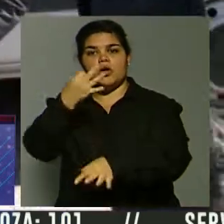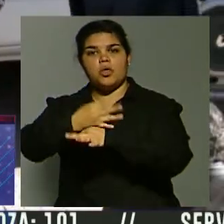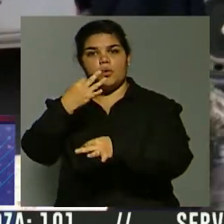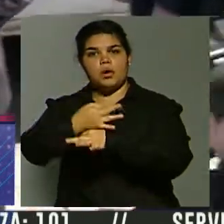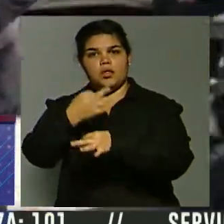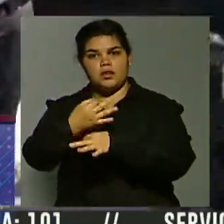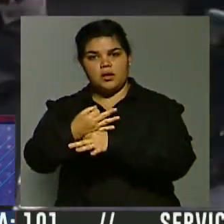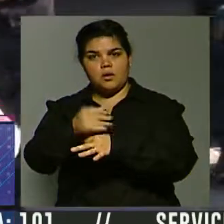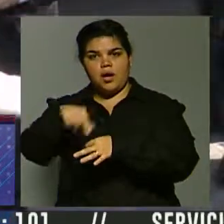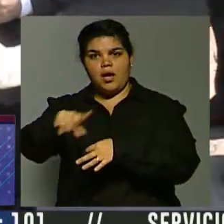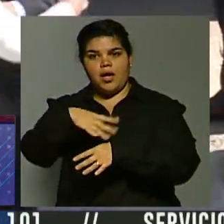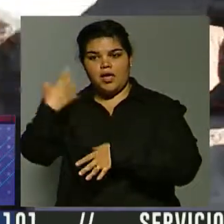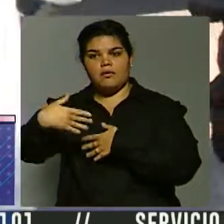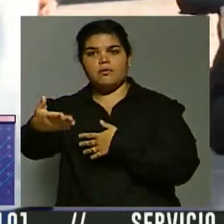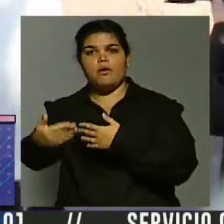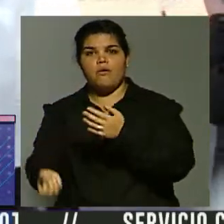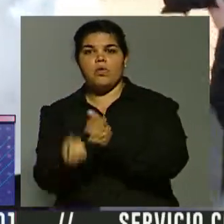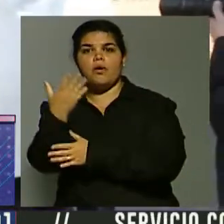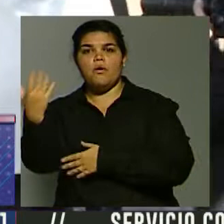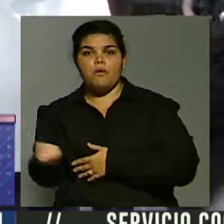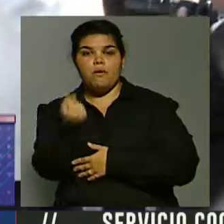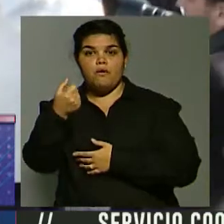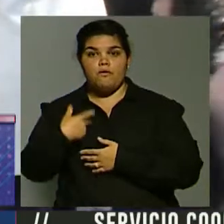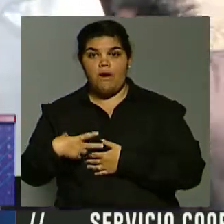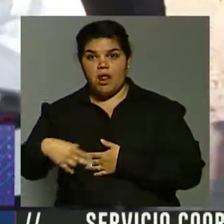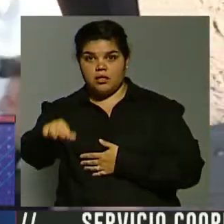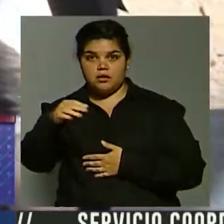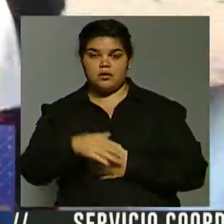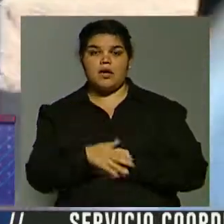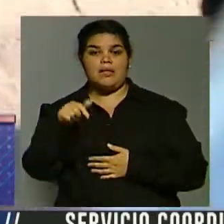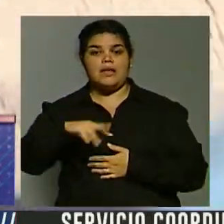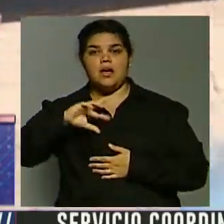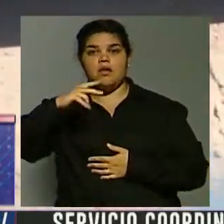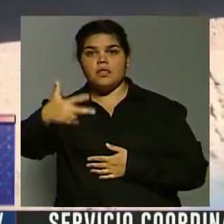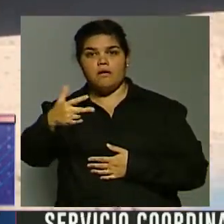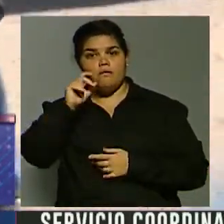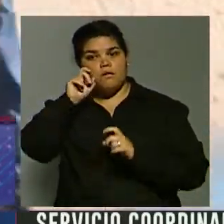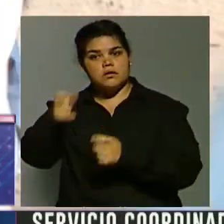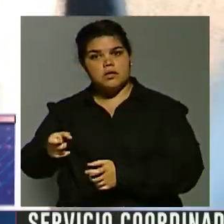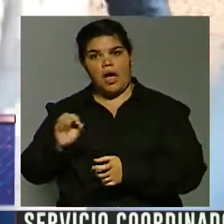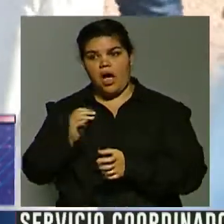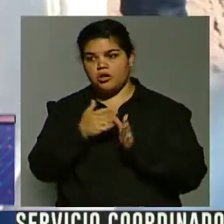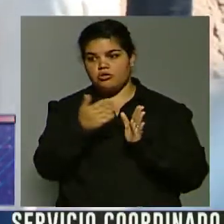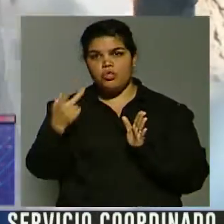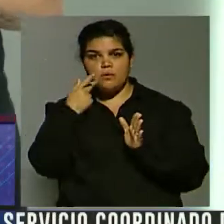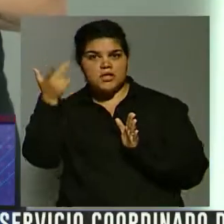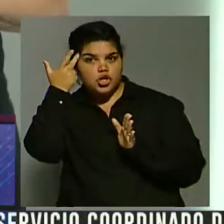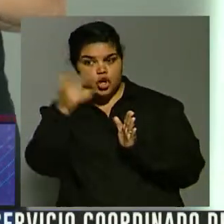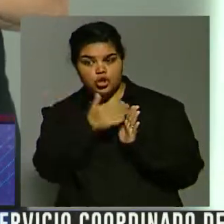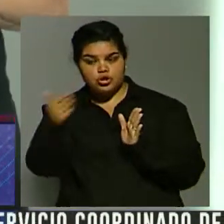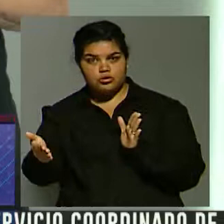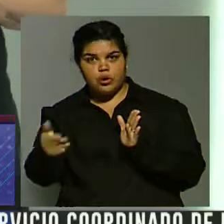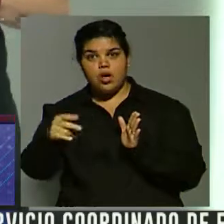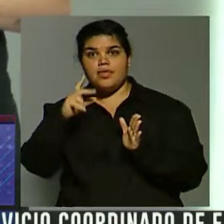por Descubrir. Hay que decir que es la tercera visita en lo que va del año del presidente Mauricio Macri y la novena desde